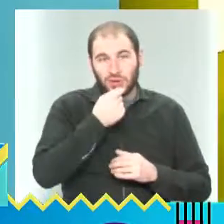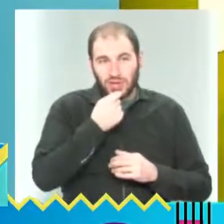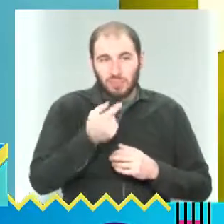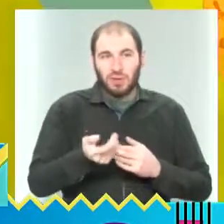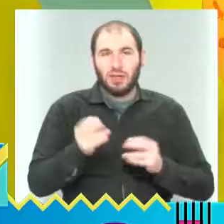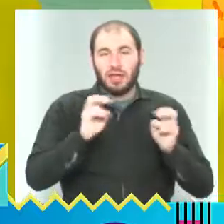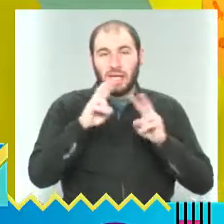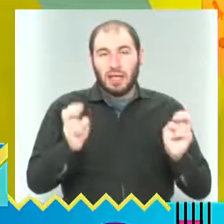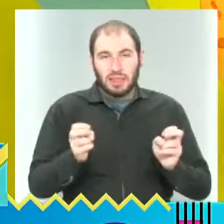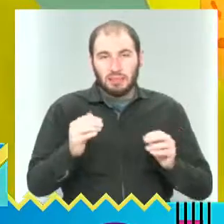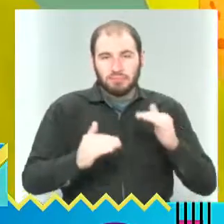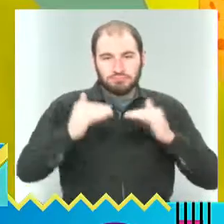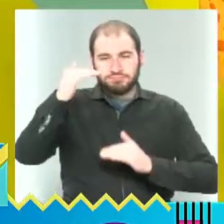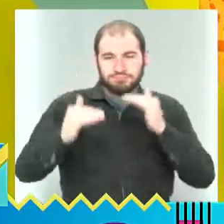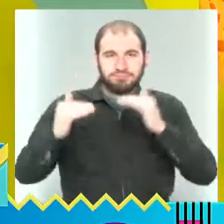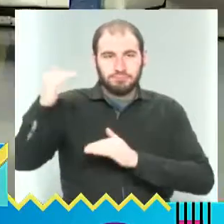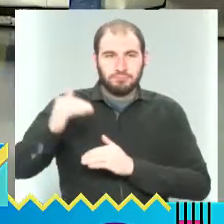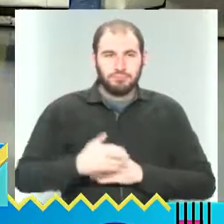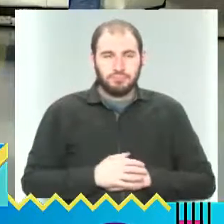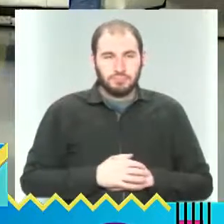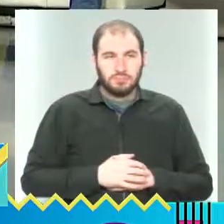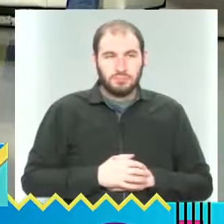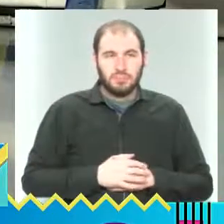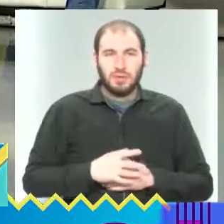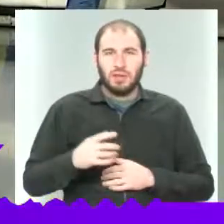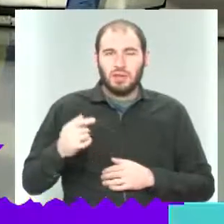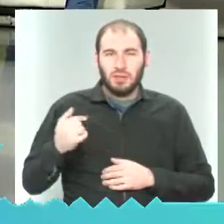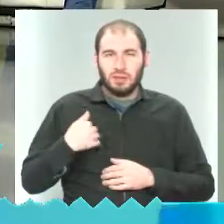poner en una cuestión de jerarquías o de pirámides, ¿no? Sí, yo en eso tengo